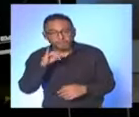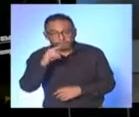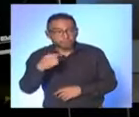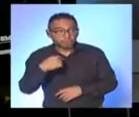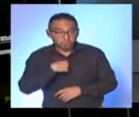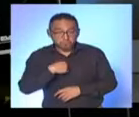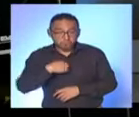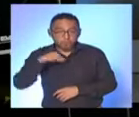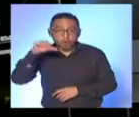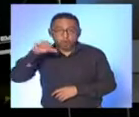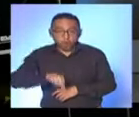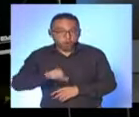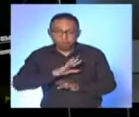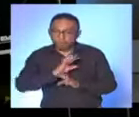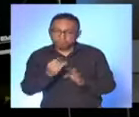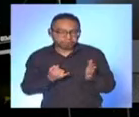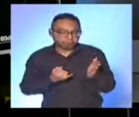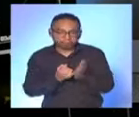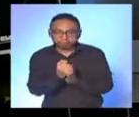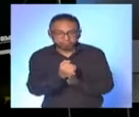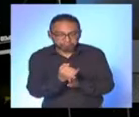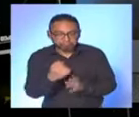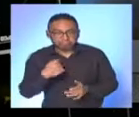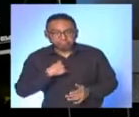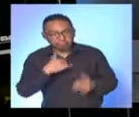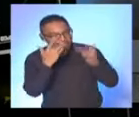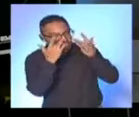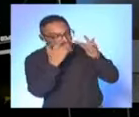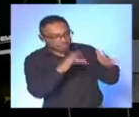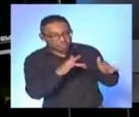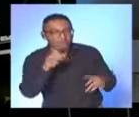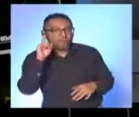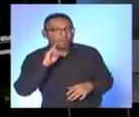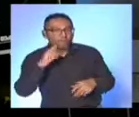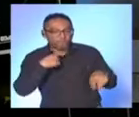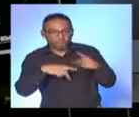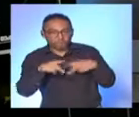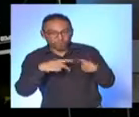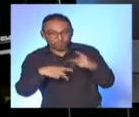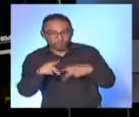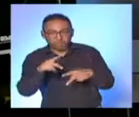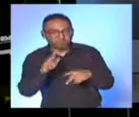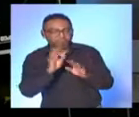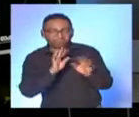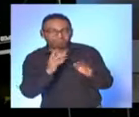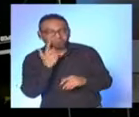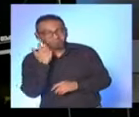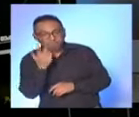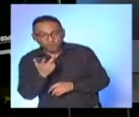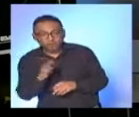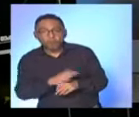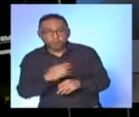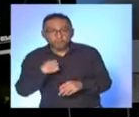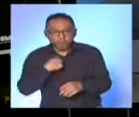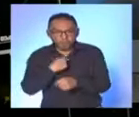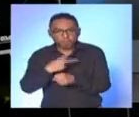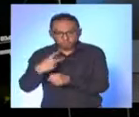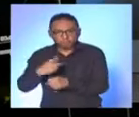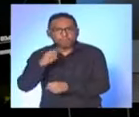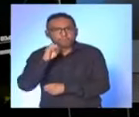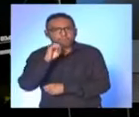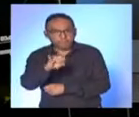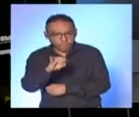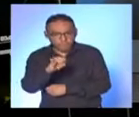decisión de no continuar con el proceso de Monarcas Femenil, aclarando que la invitación se me hizo, se me realizó